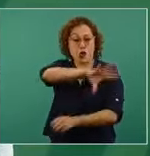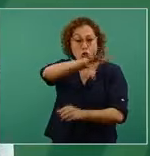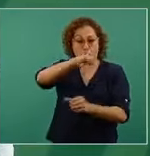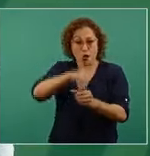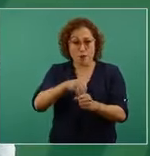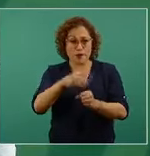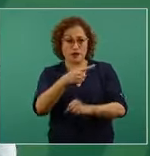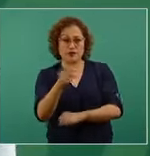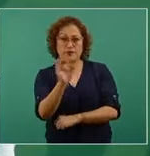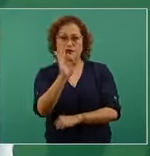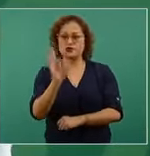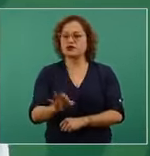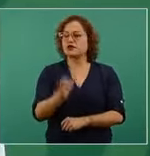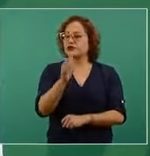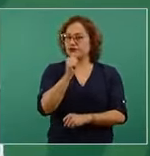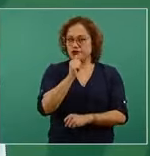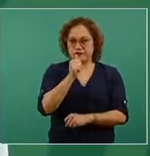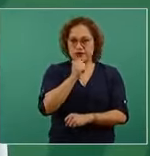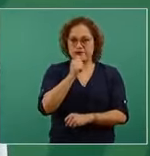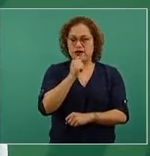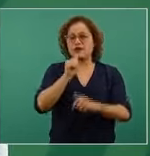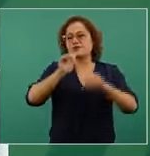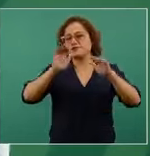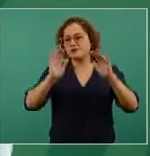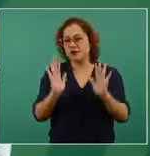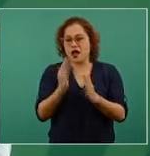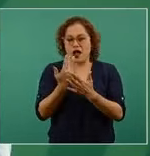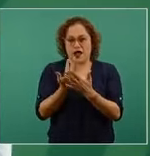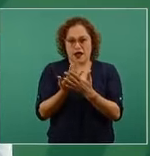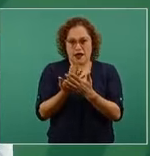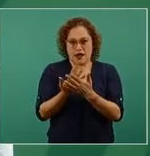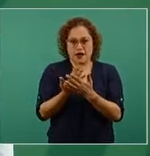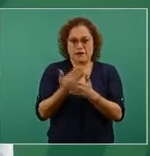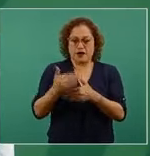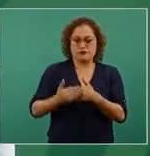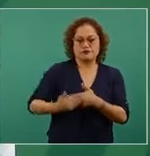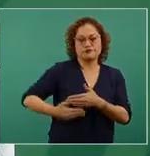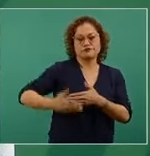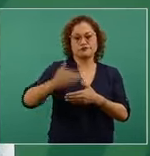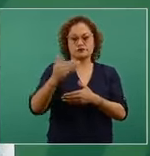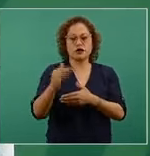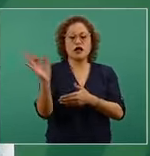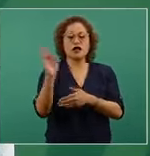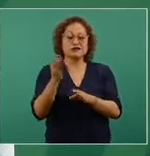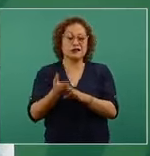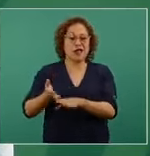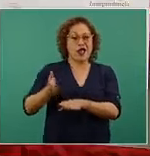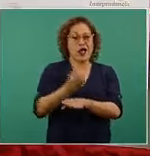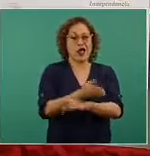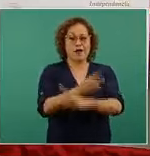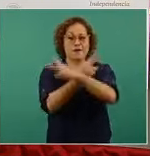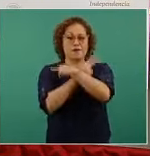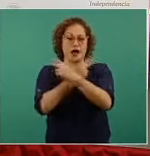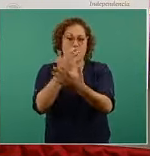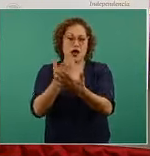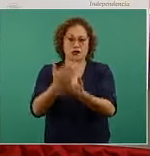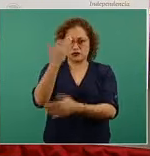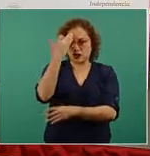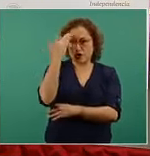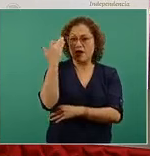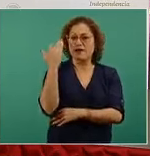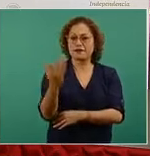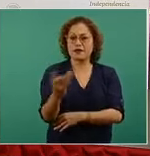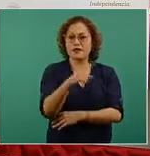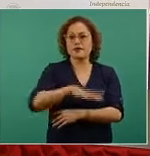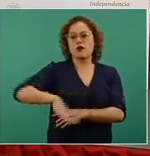por lo tanto esperaríamos si la población mexicana no llevó a cabo las medidas necesarias suficientes